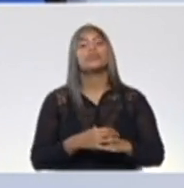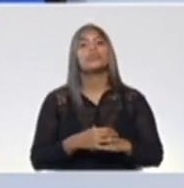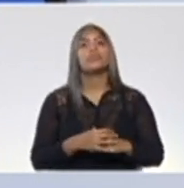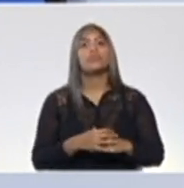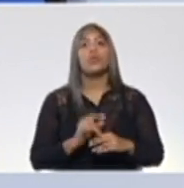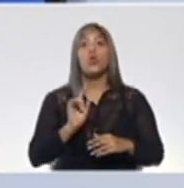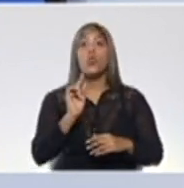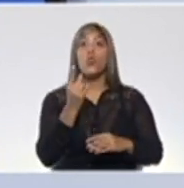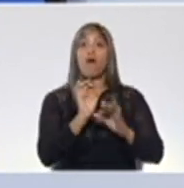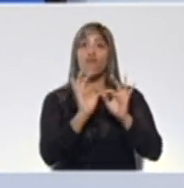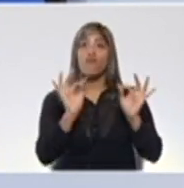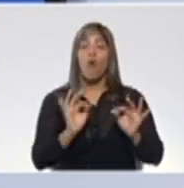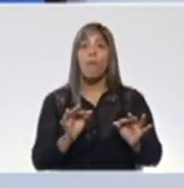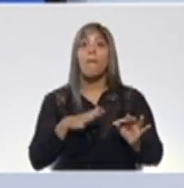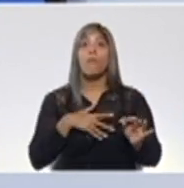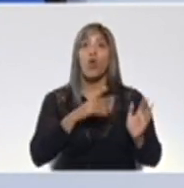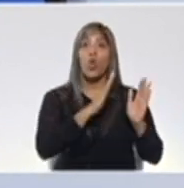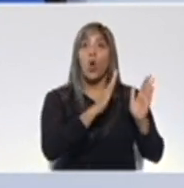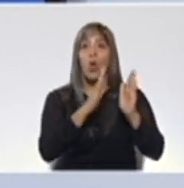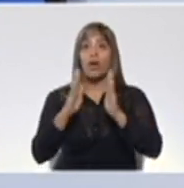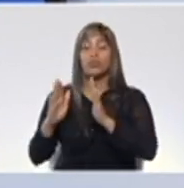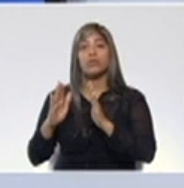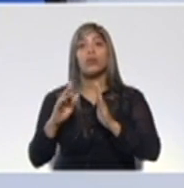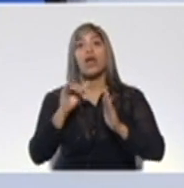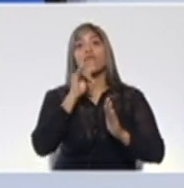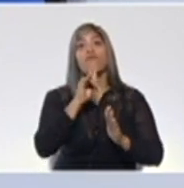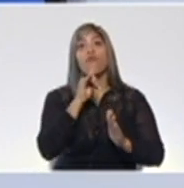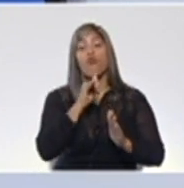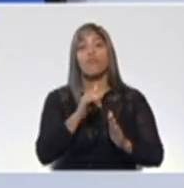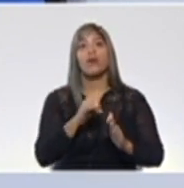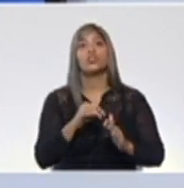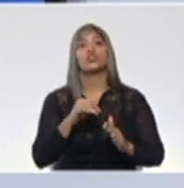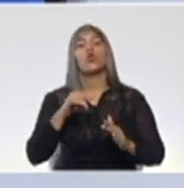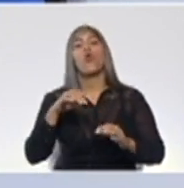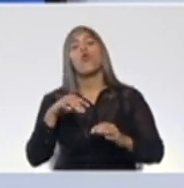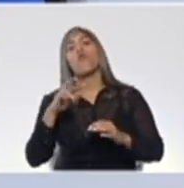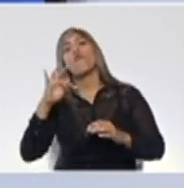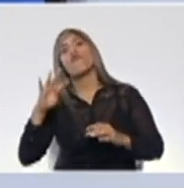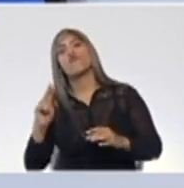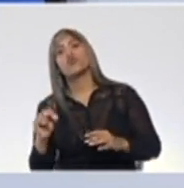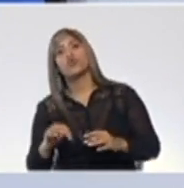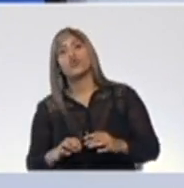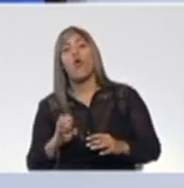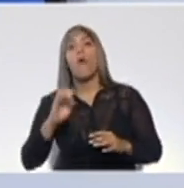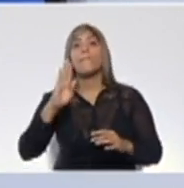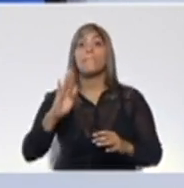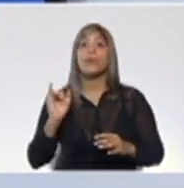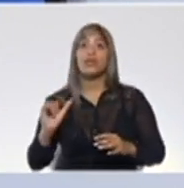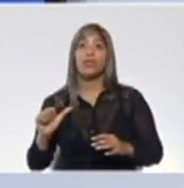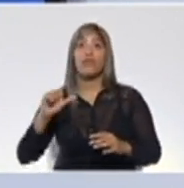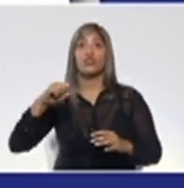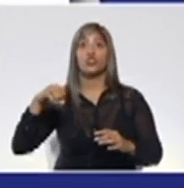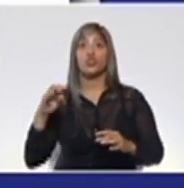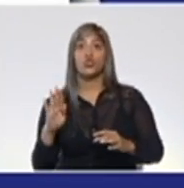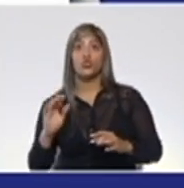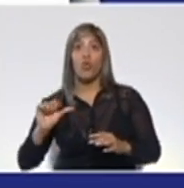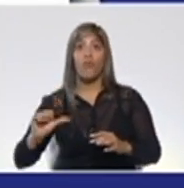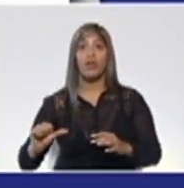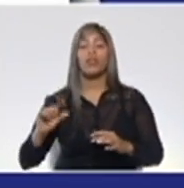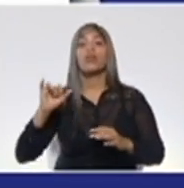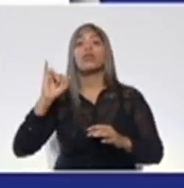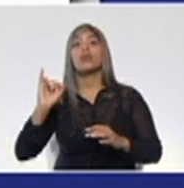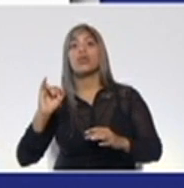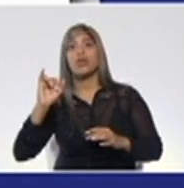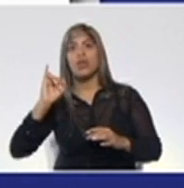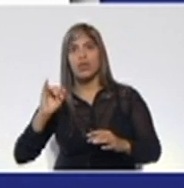Una manera de organizar la información sobre las funciones biyectivas, sobreyectivas e inyectivas es